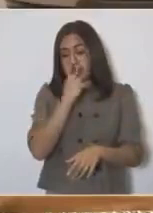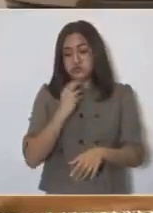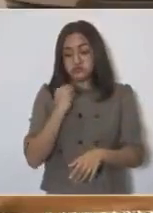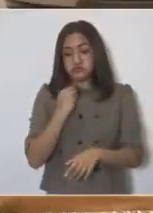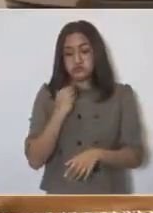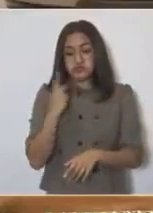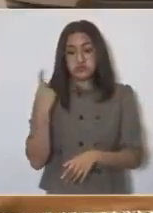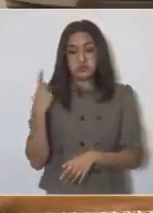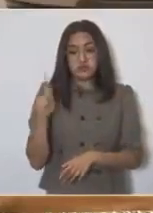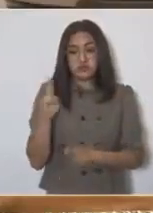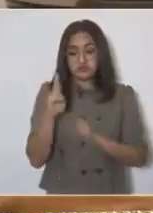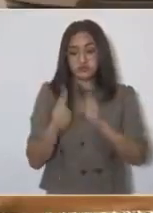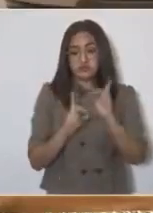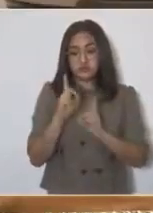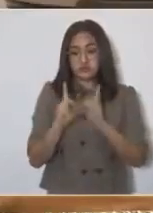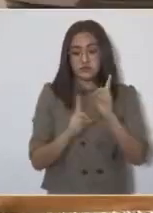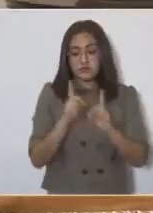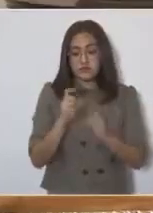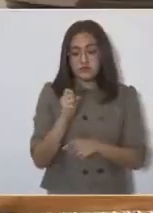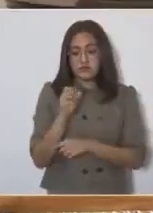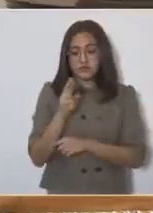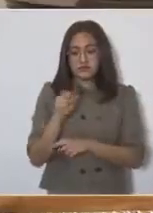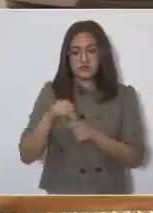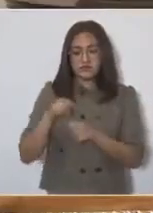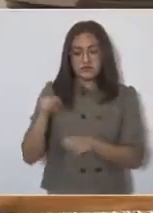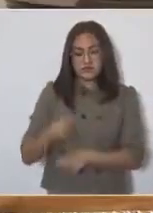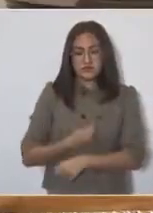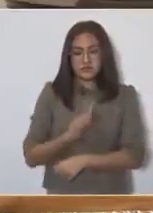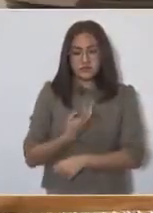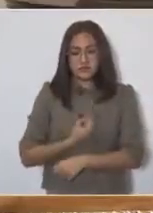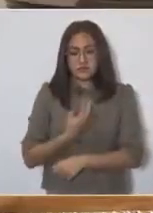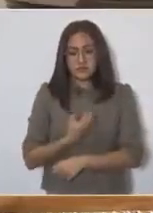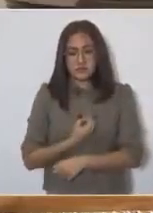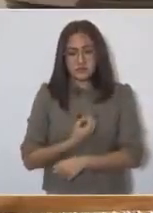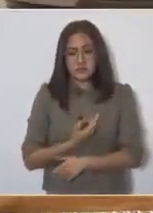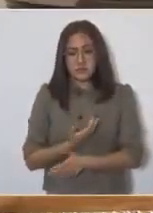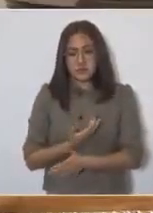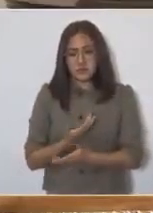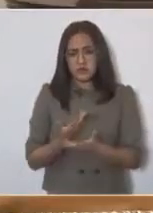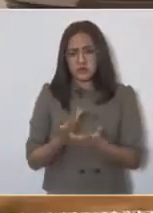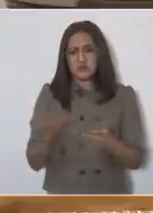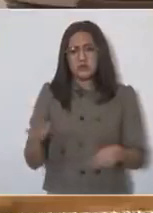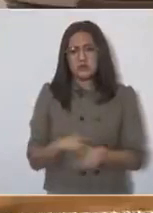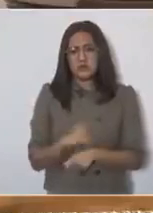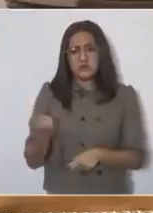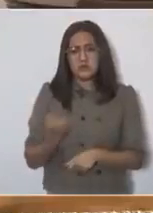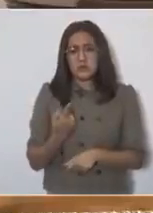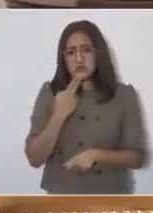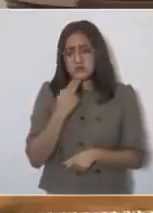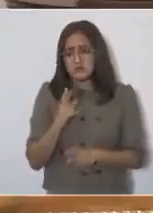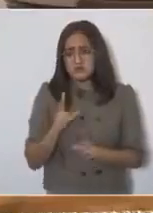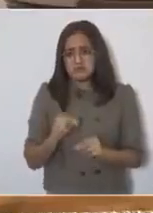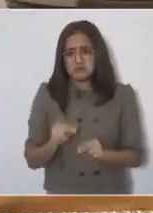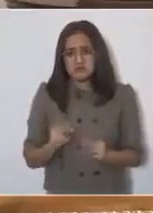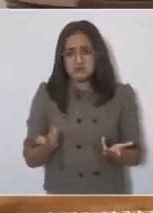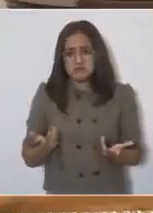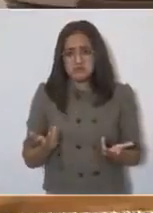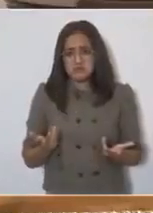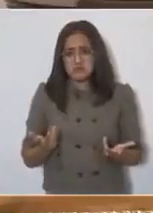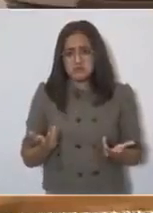ahí en el en la Unidad Deportiva sur de Tehuacán no tiene por qué no funcionar